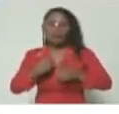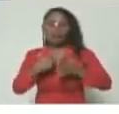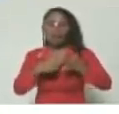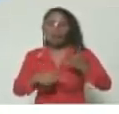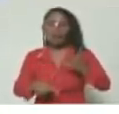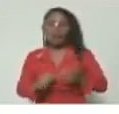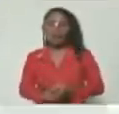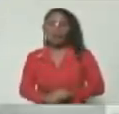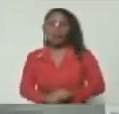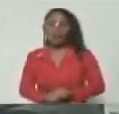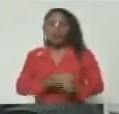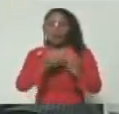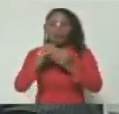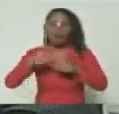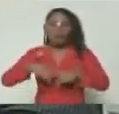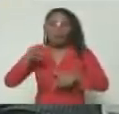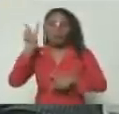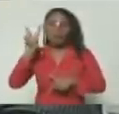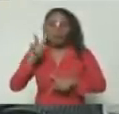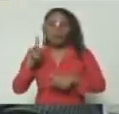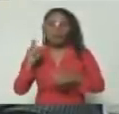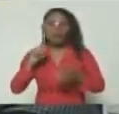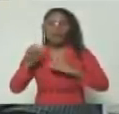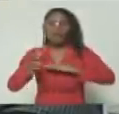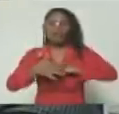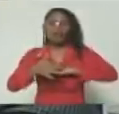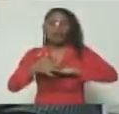Las refinerías de Venezuela es tecnología gringa.